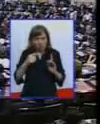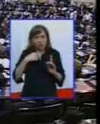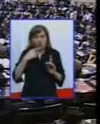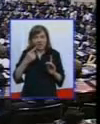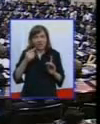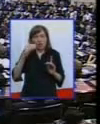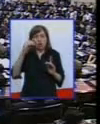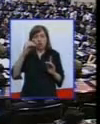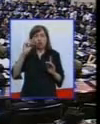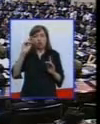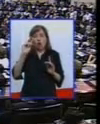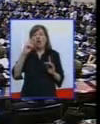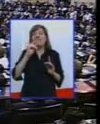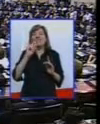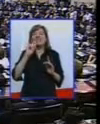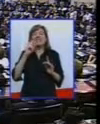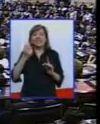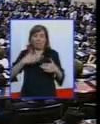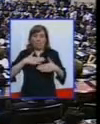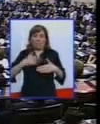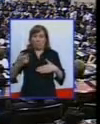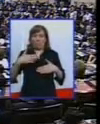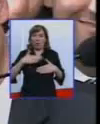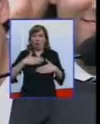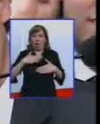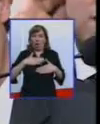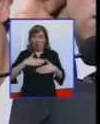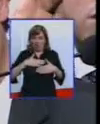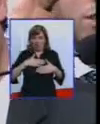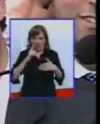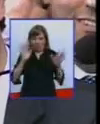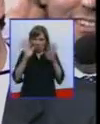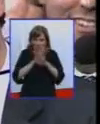chavista, ¿eh? Chauvinista. Para que nadie se confunda.